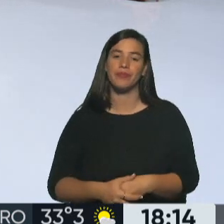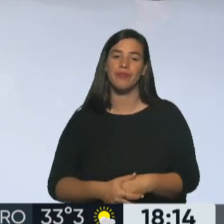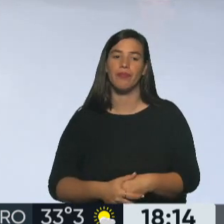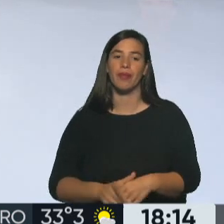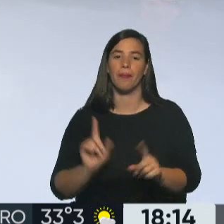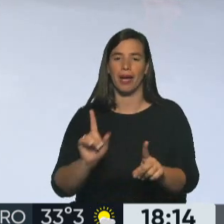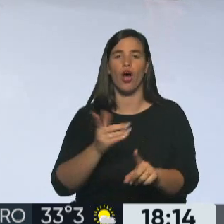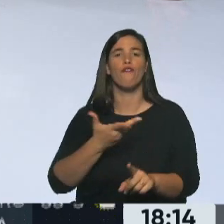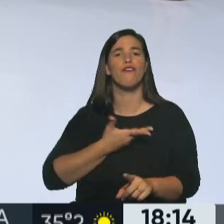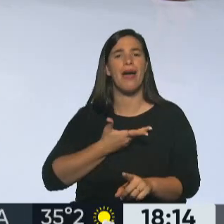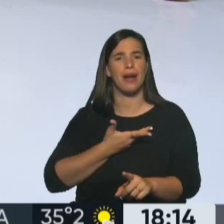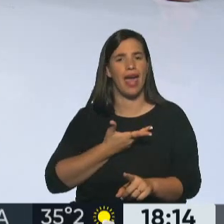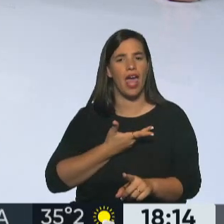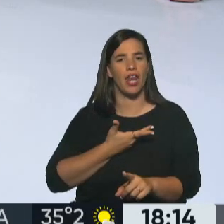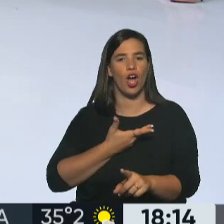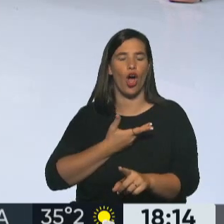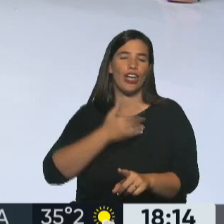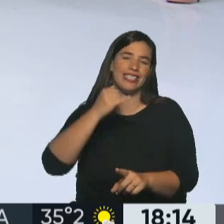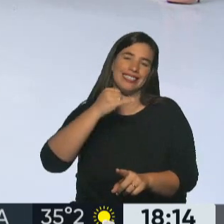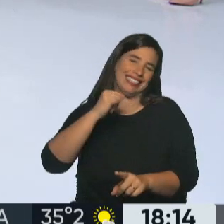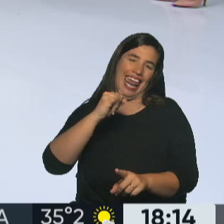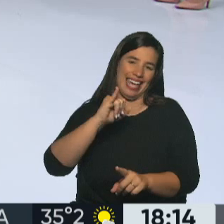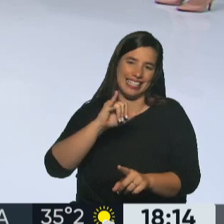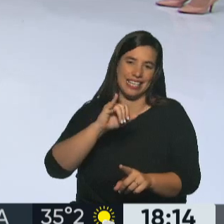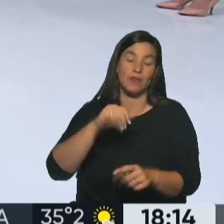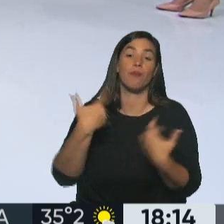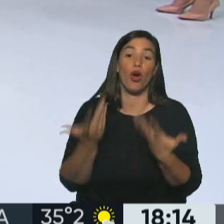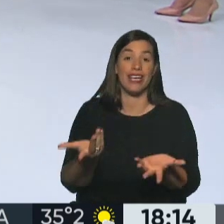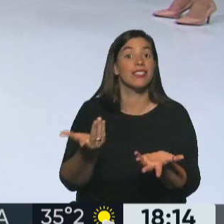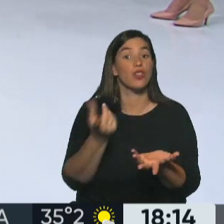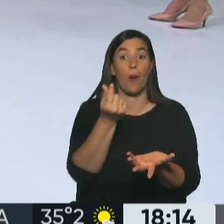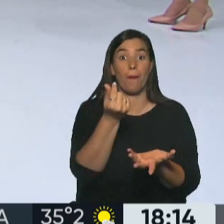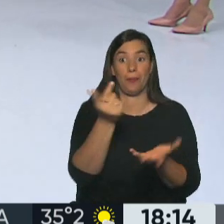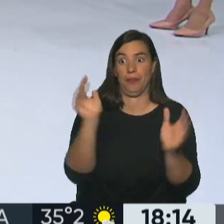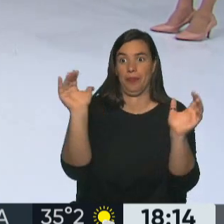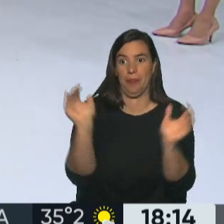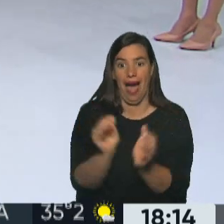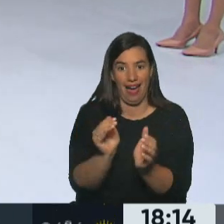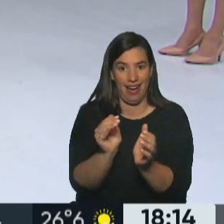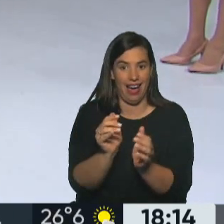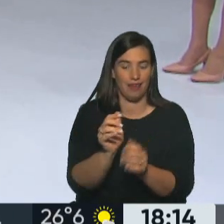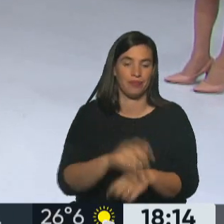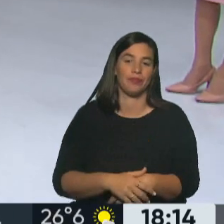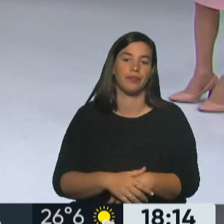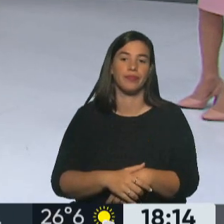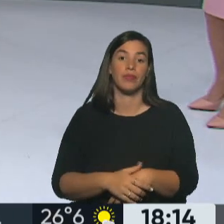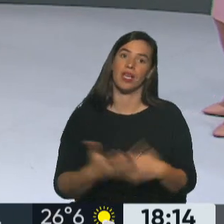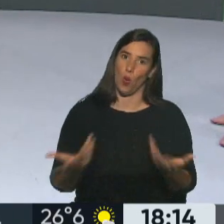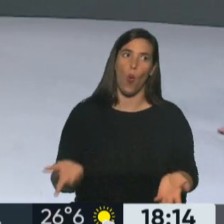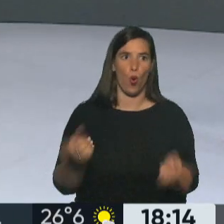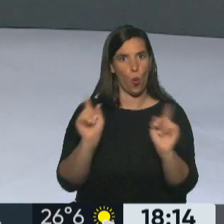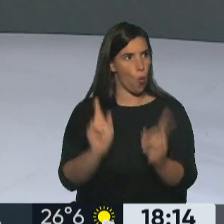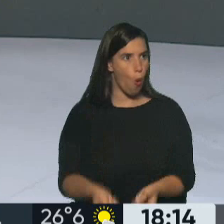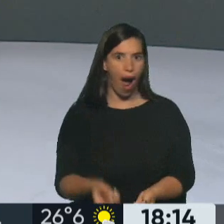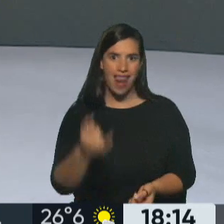son solamente intereses, por eso baja la cifra de 800 millones de dólares aproximadamente. Abril vuelve... Es elevada igual, ¿no? ¿Cómo? Por